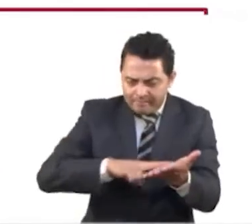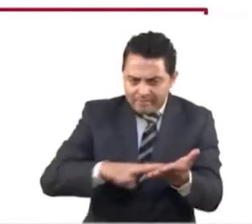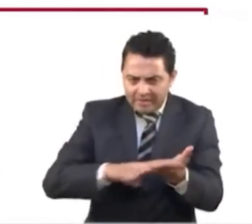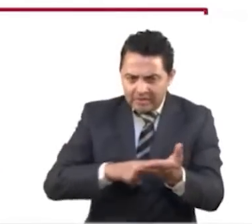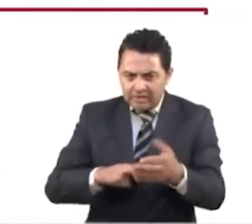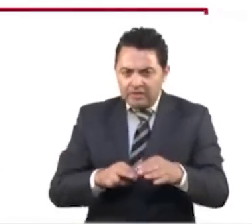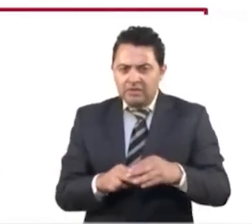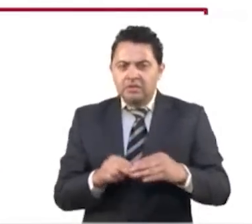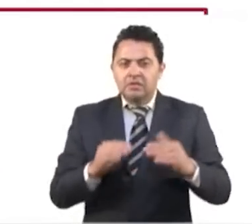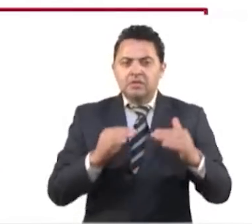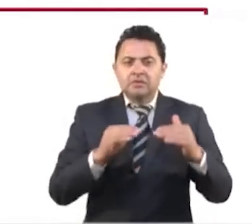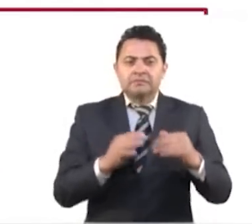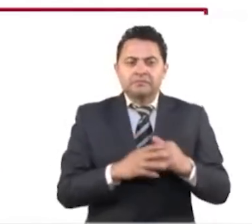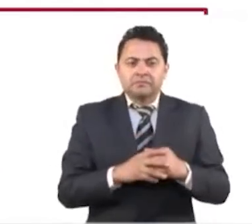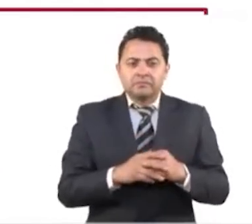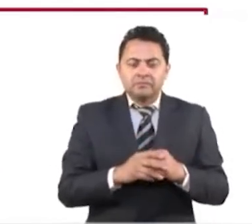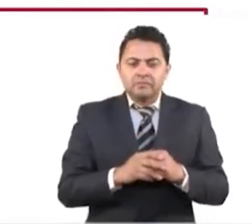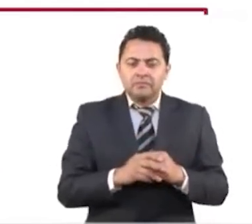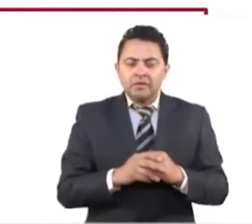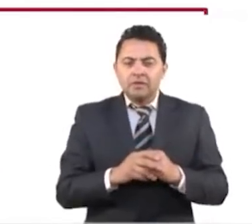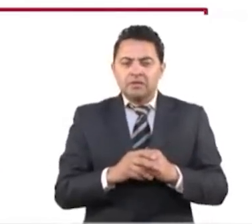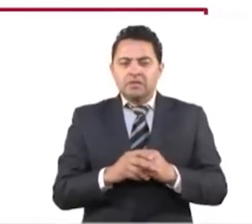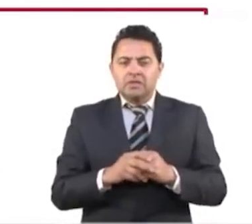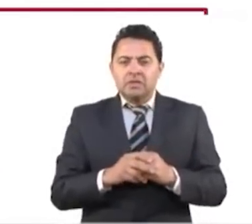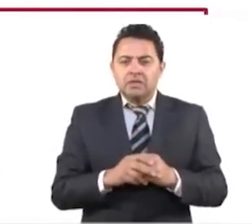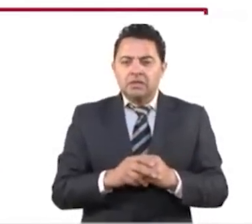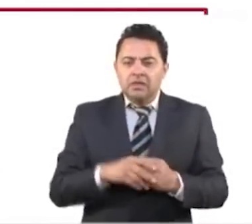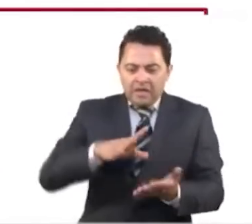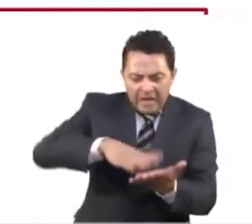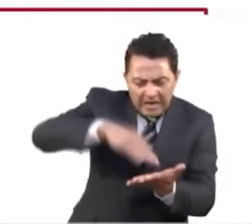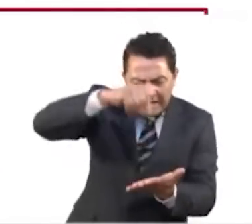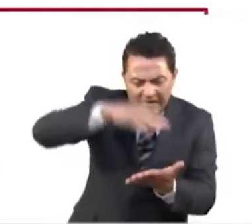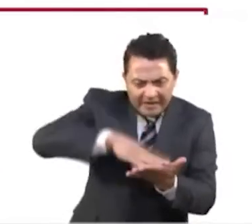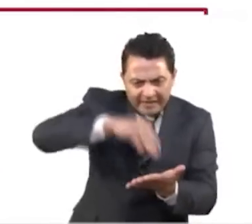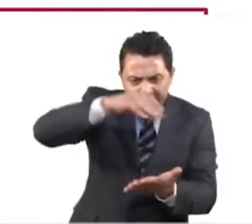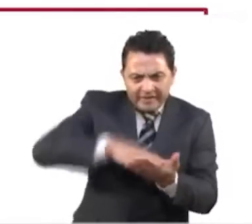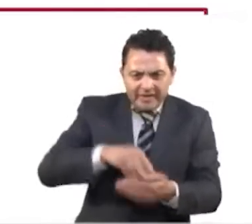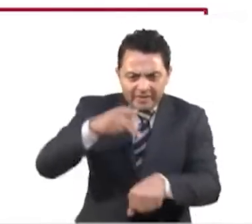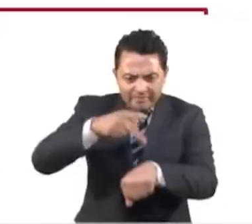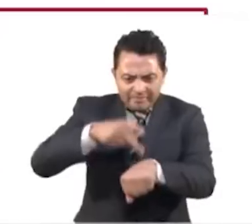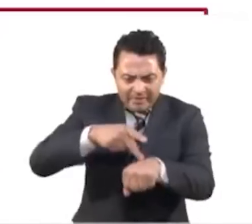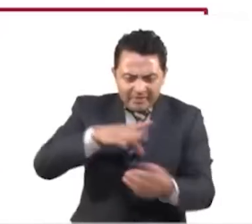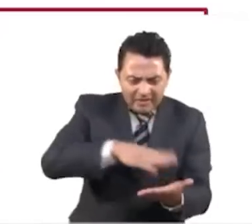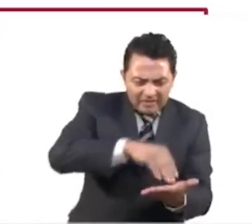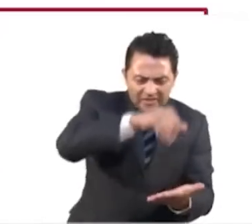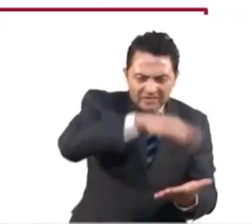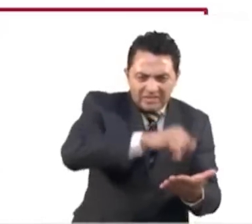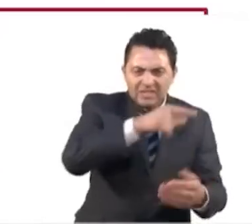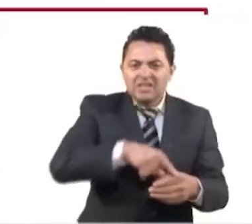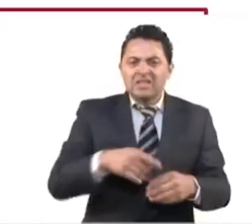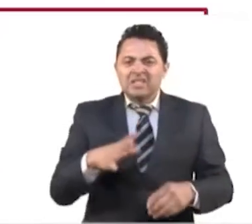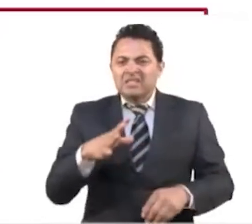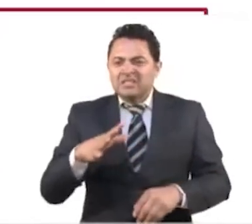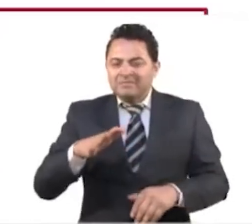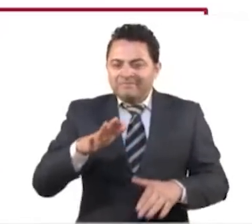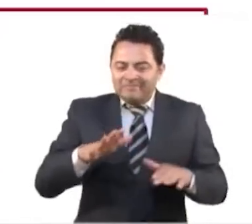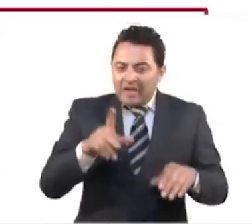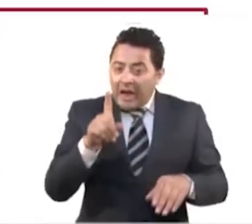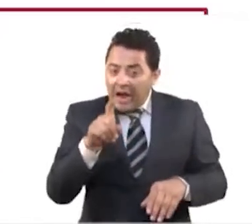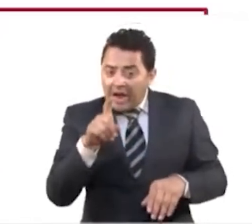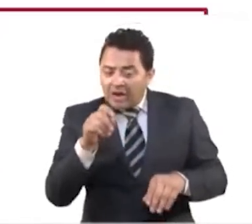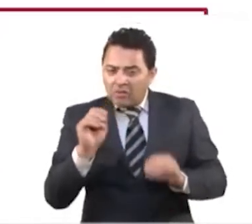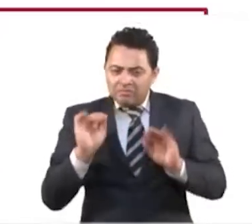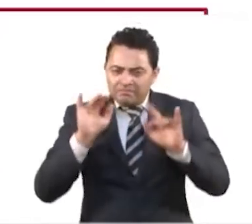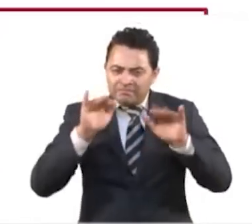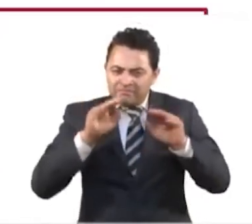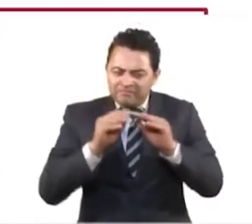la subbase conformada de grava y arena. Se hizo el mejoramiento donde había humedad excesiva. Entre la